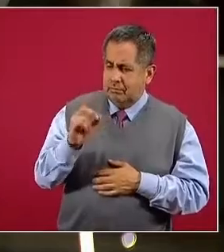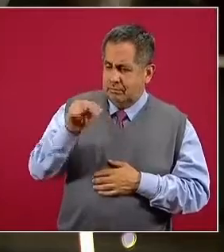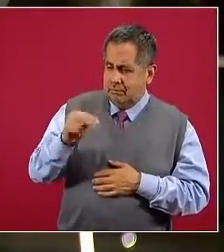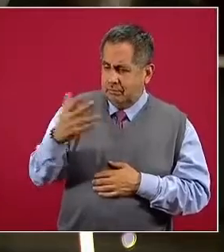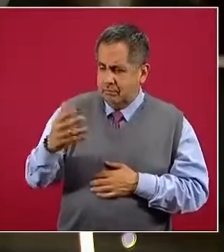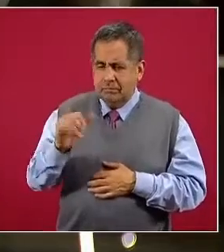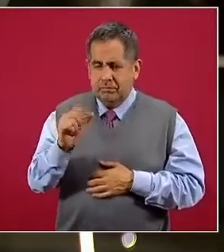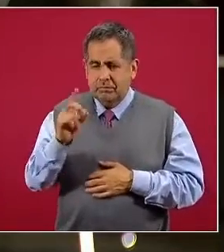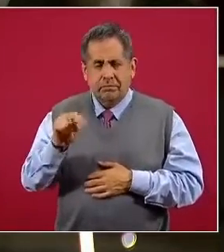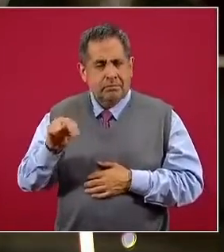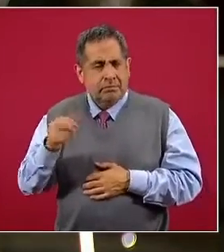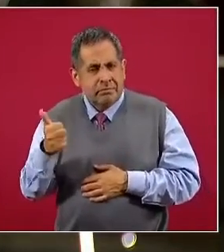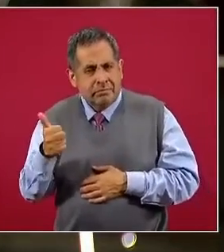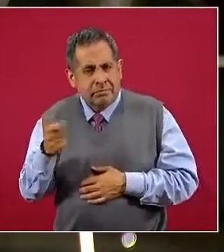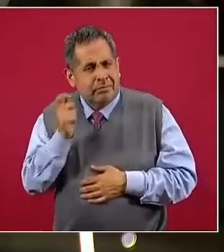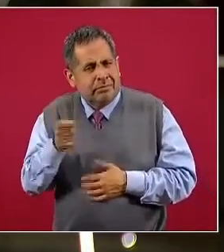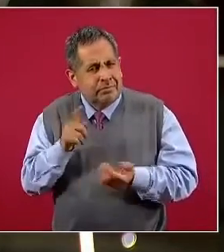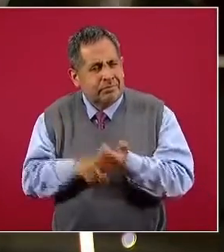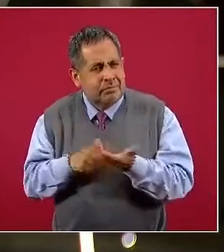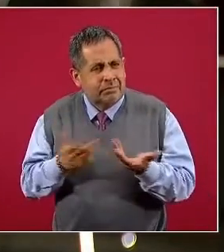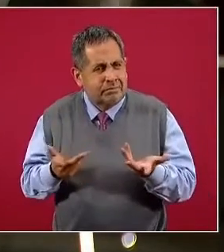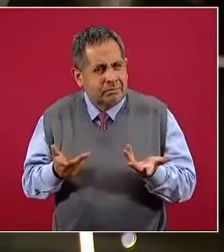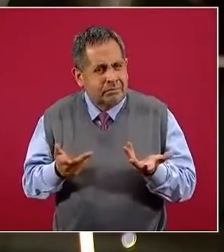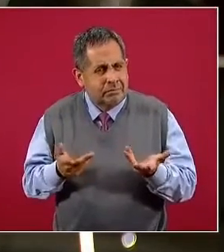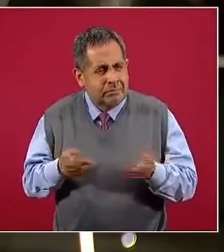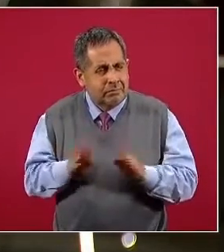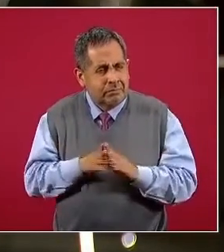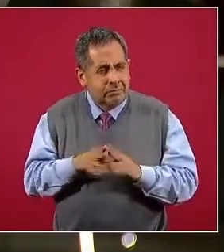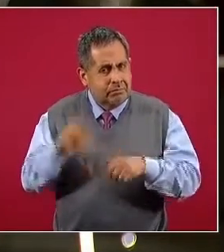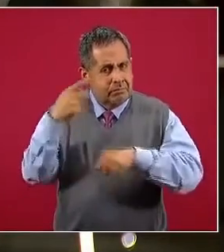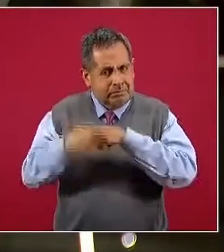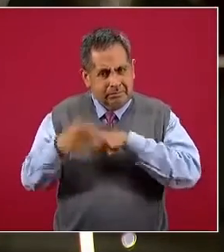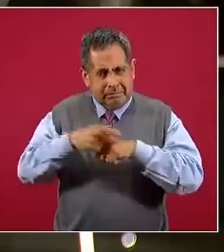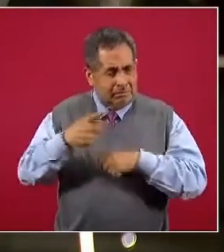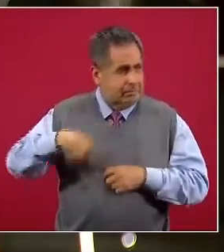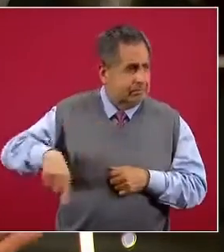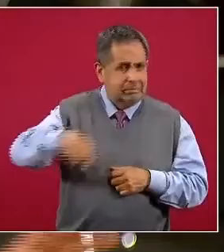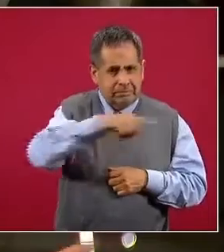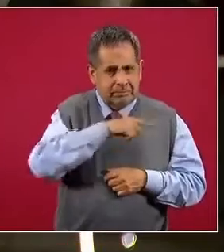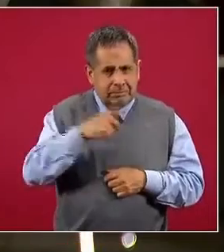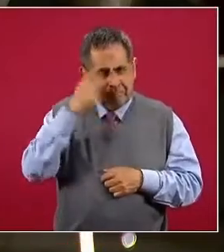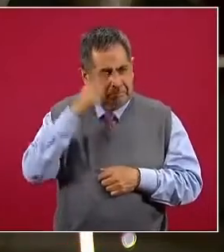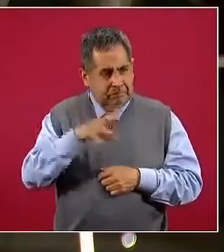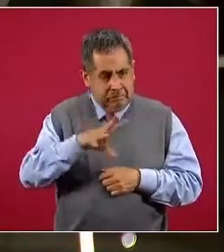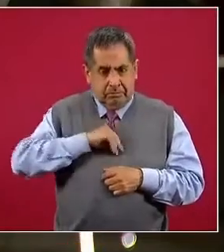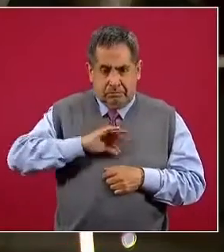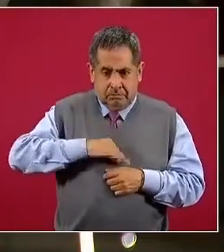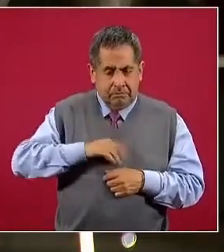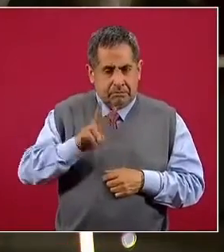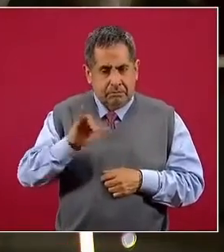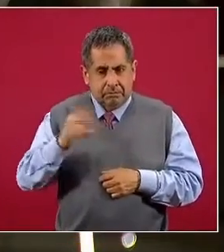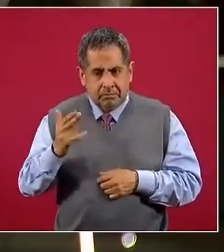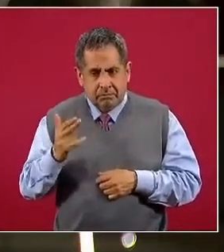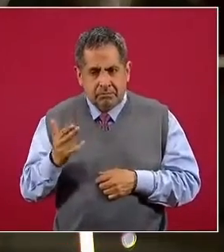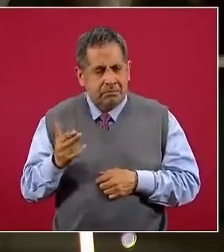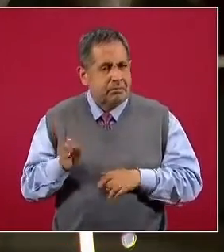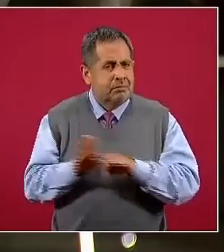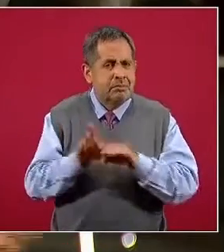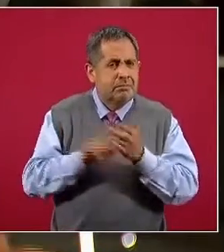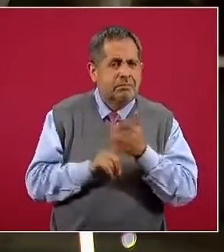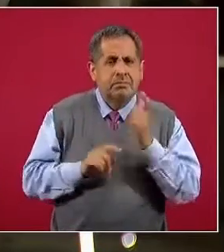6. Esto debería de ser algo de peligro, de estar igual como hasta ahorita todo el tiempo hemos